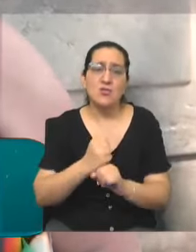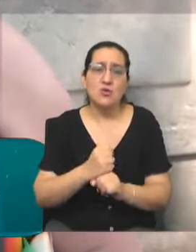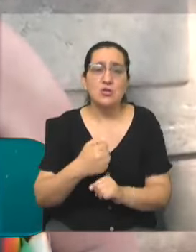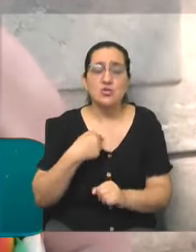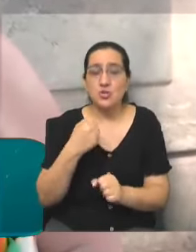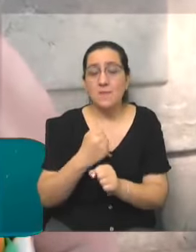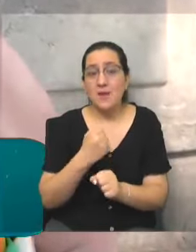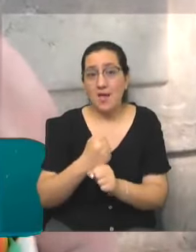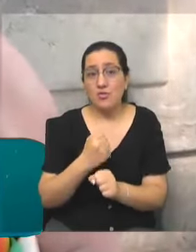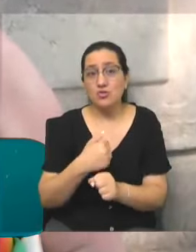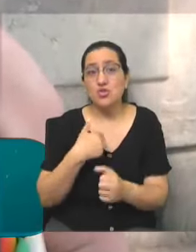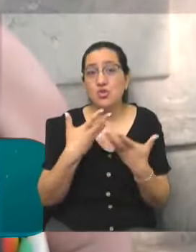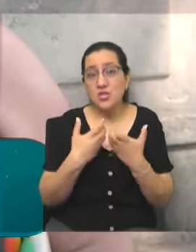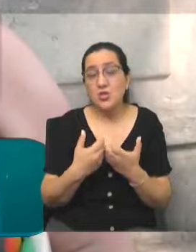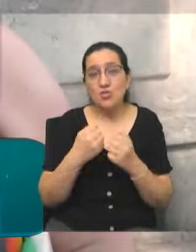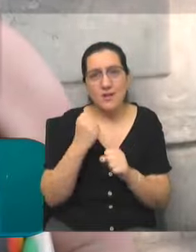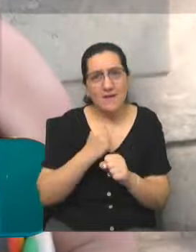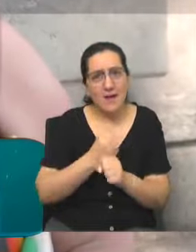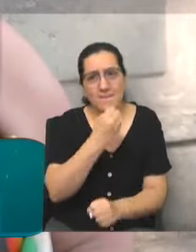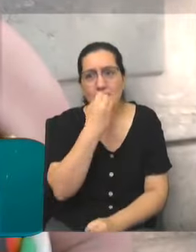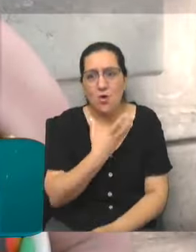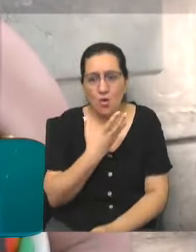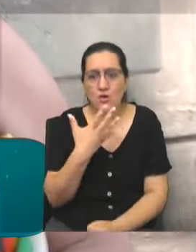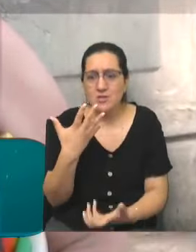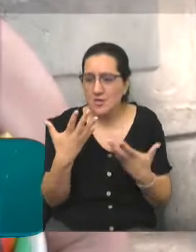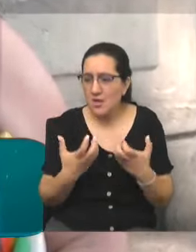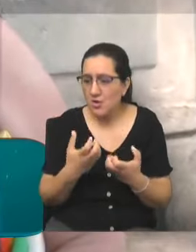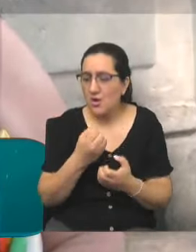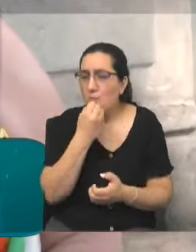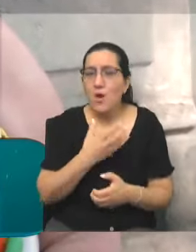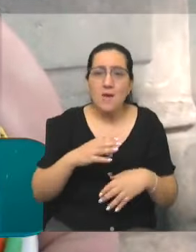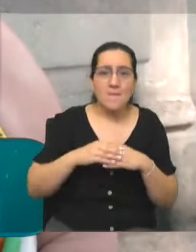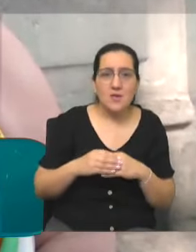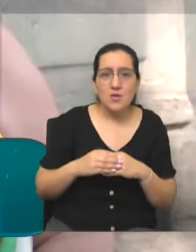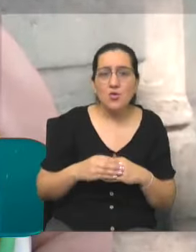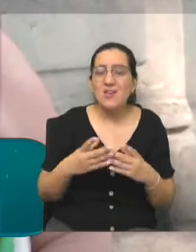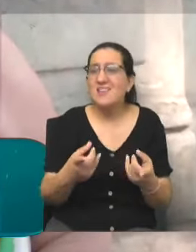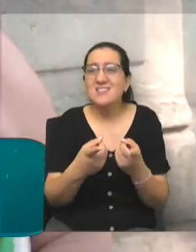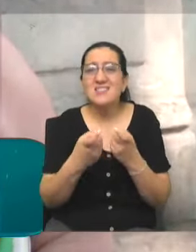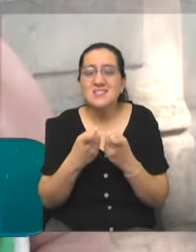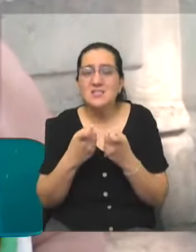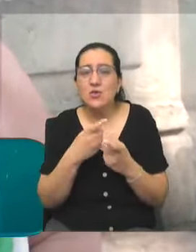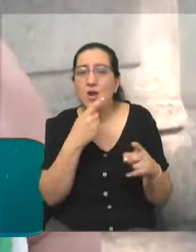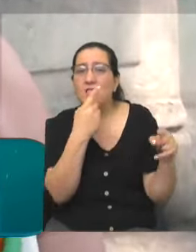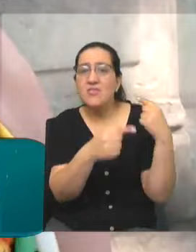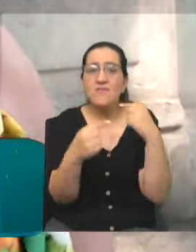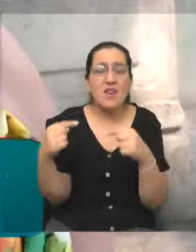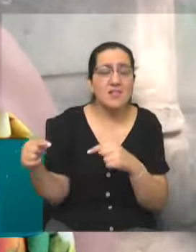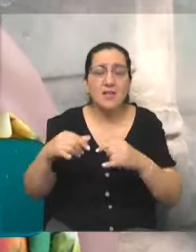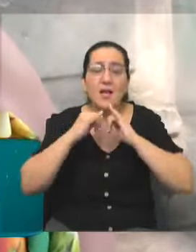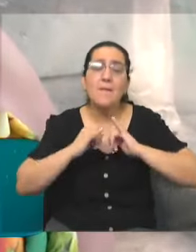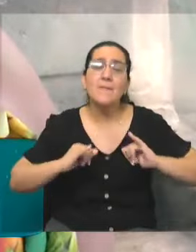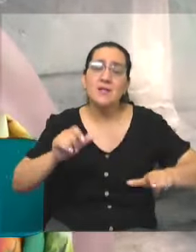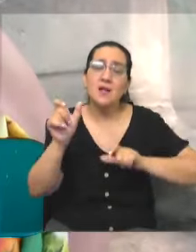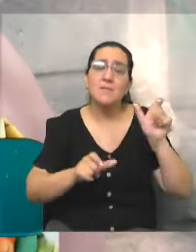Bueno, quiero hacer una buena campaña en mi trabajo. Quiero hacer una buena campaña como buen amigo. ¿Qué es necesario en las distintas campañas que las